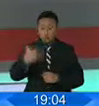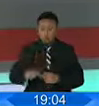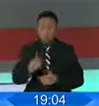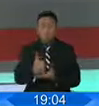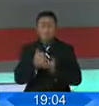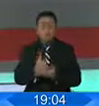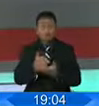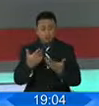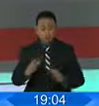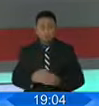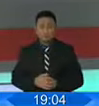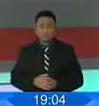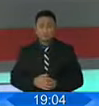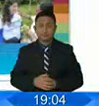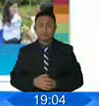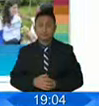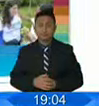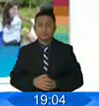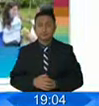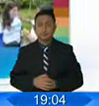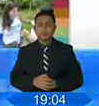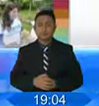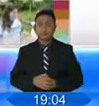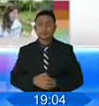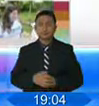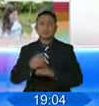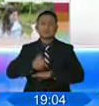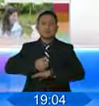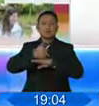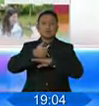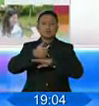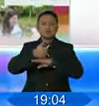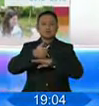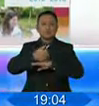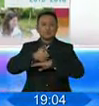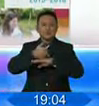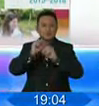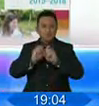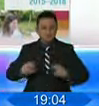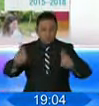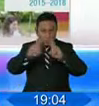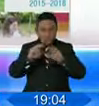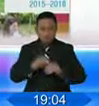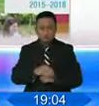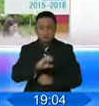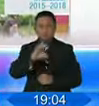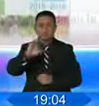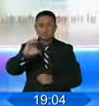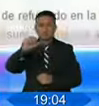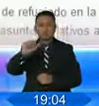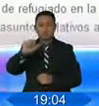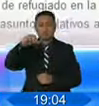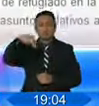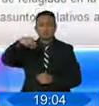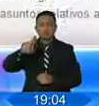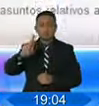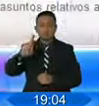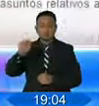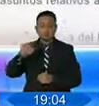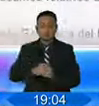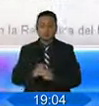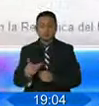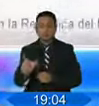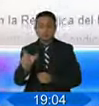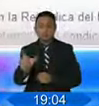a Pareja Cordero. El alto comisionado de las Naciones Unidas para los Refugiados, ACNUR, negó que el organismo haya otorgado el carnet